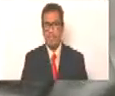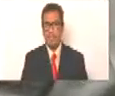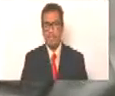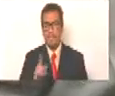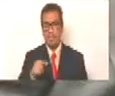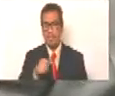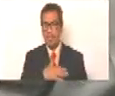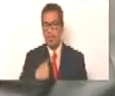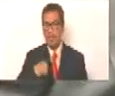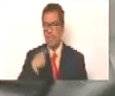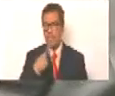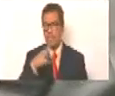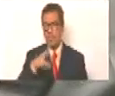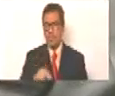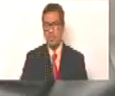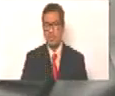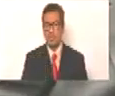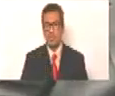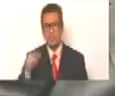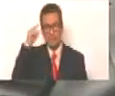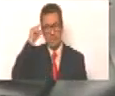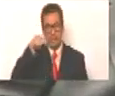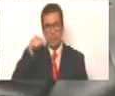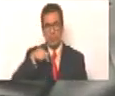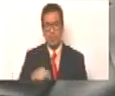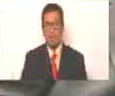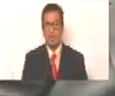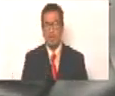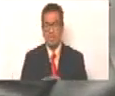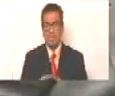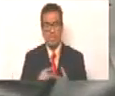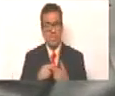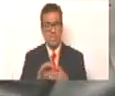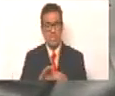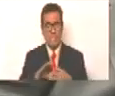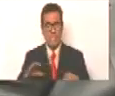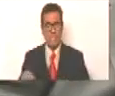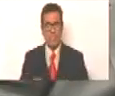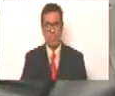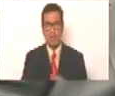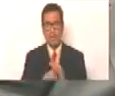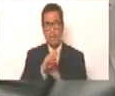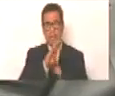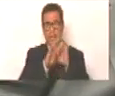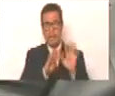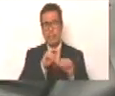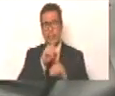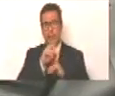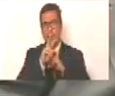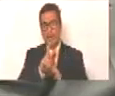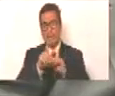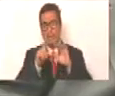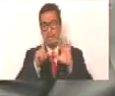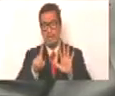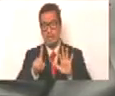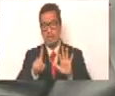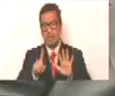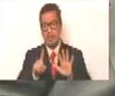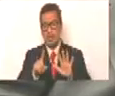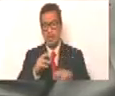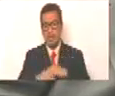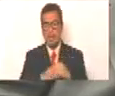no? Hoy emancipadas, liberadas, después de 926 medidas coercitivas, hoy